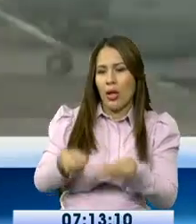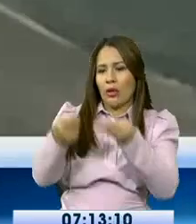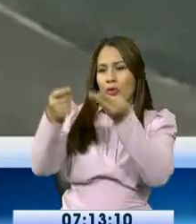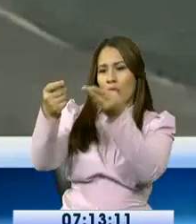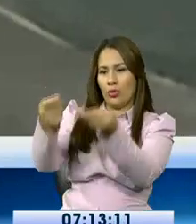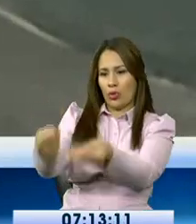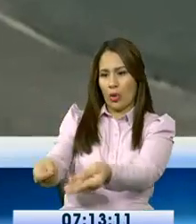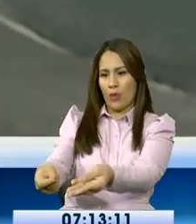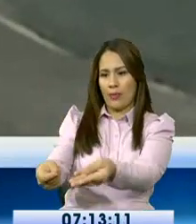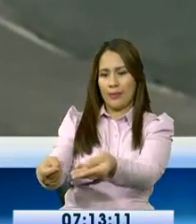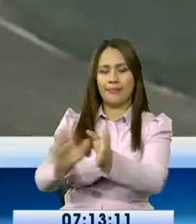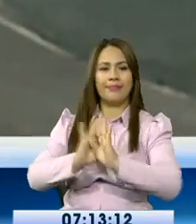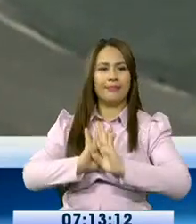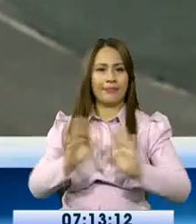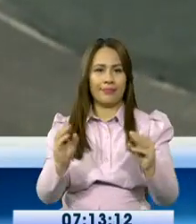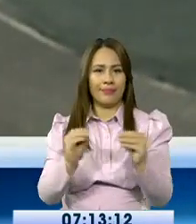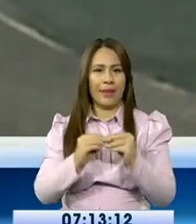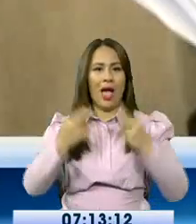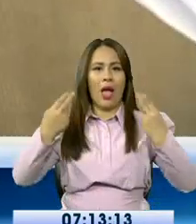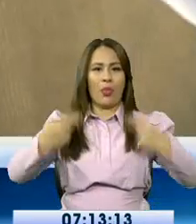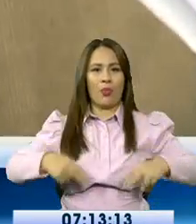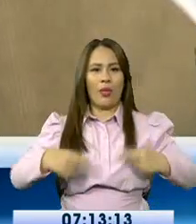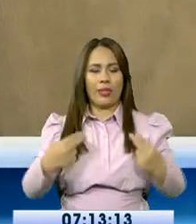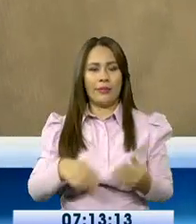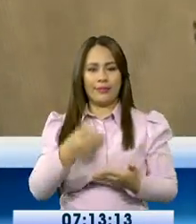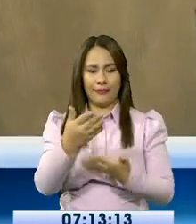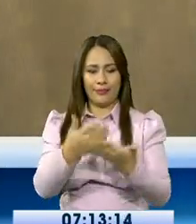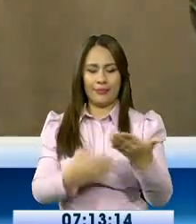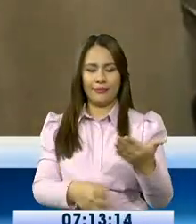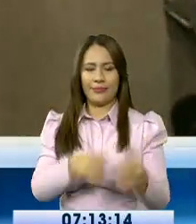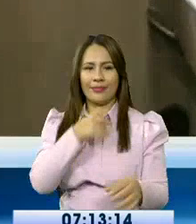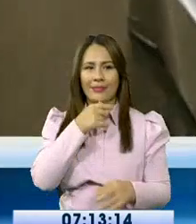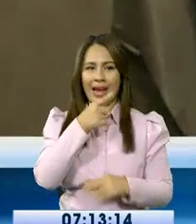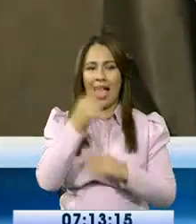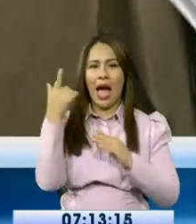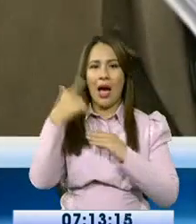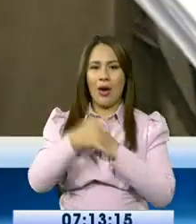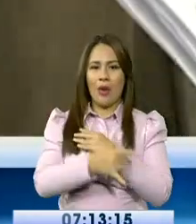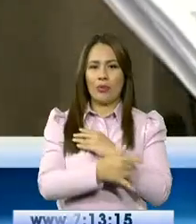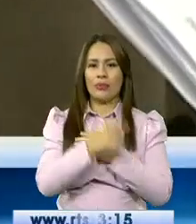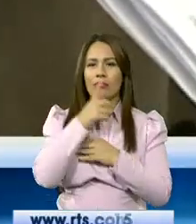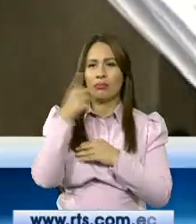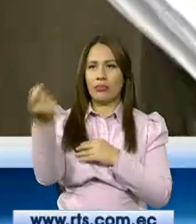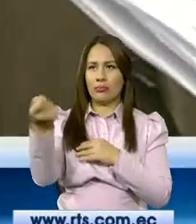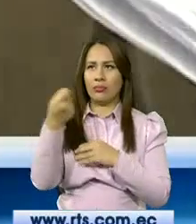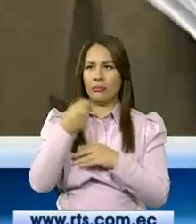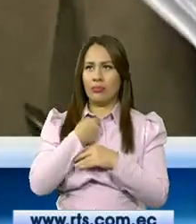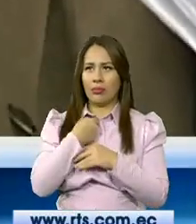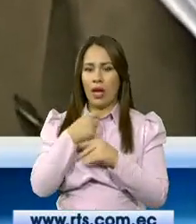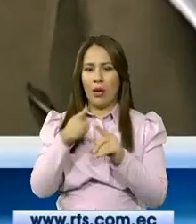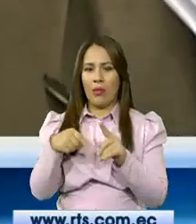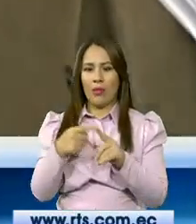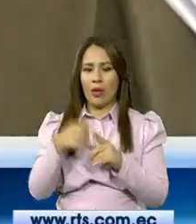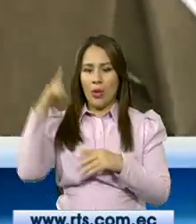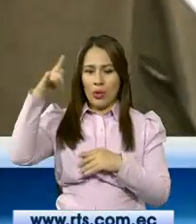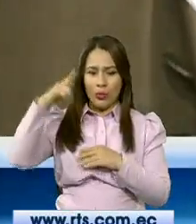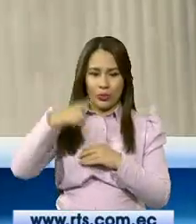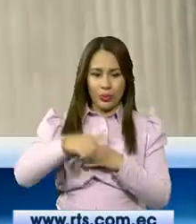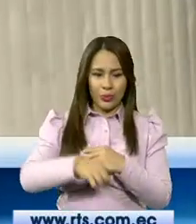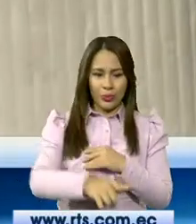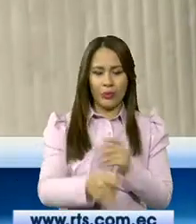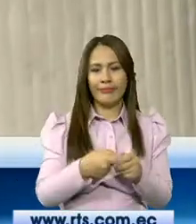formulario de registro aduanero, documento que entregan las aerolíneas a los pasajeros antes de su arribo a